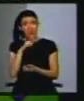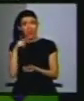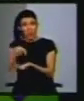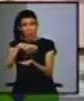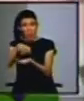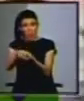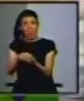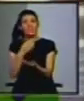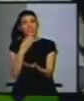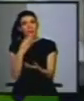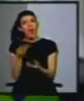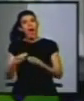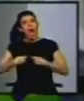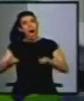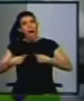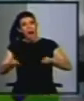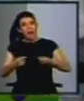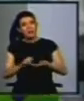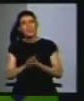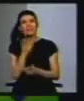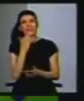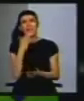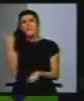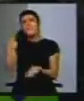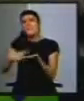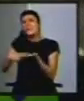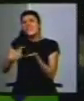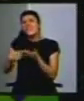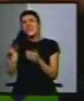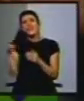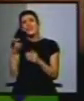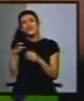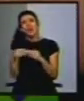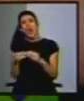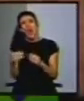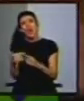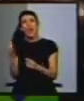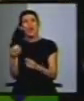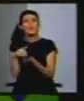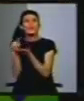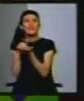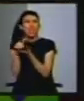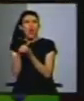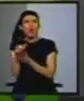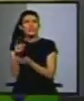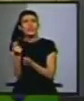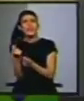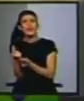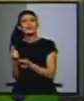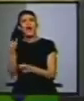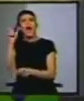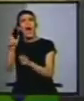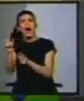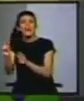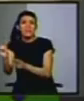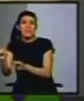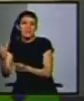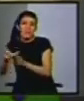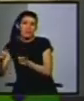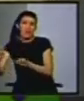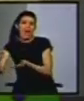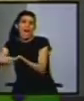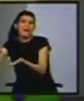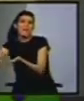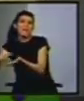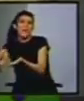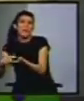como también los miles de dólares y millones de pesos de pequeños inversionistas que perdieron los ahorros de una